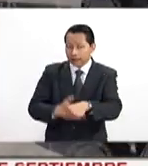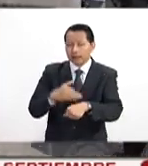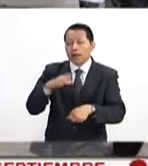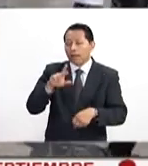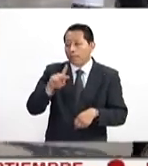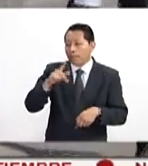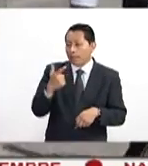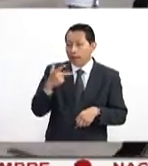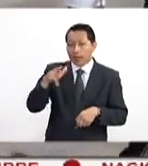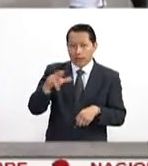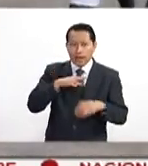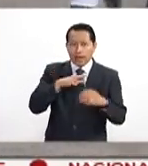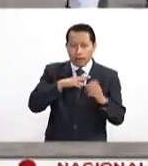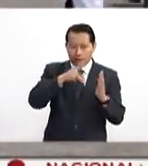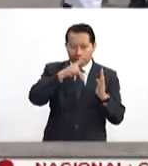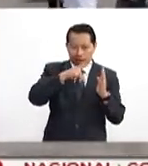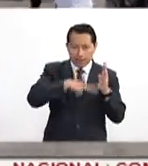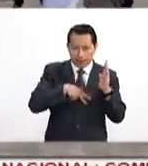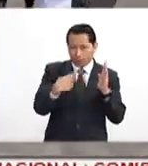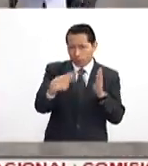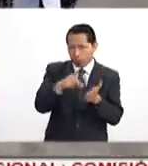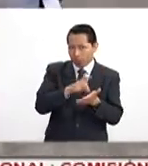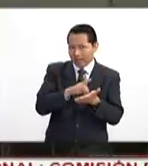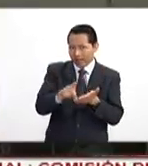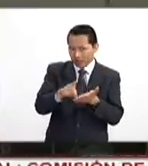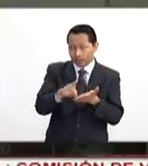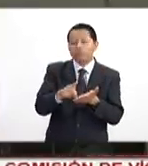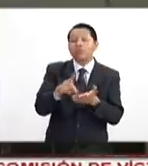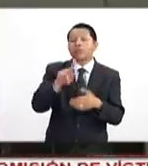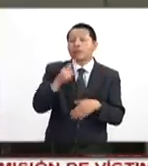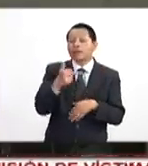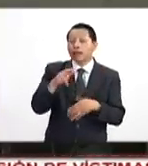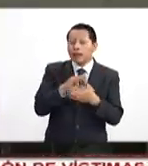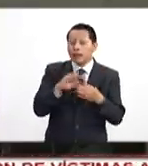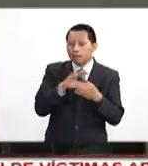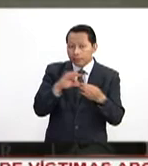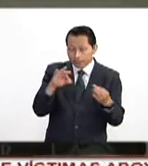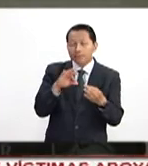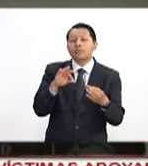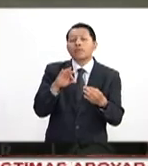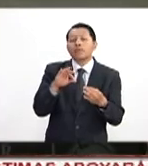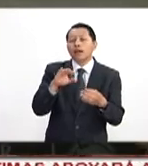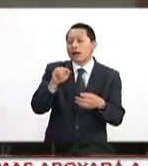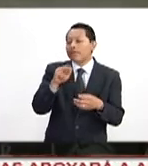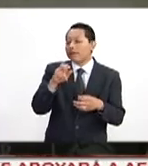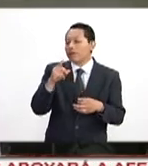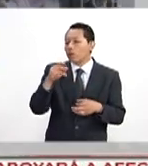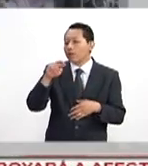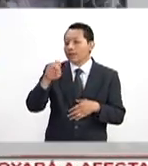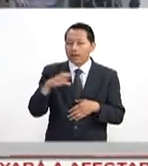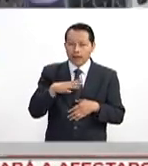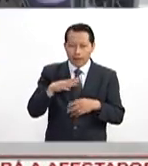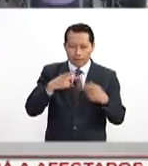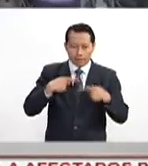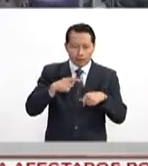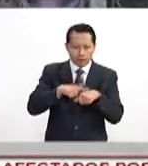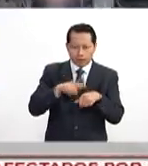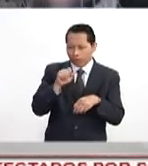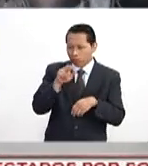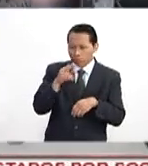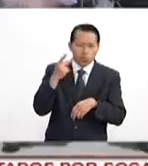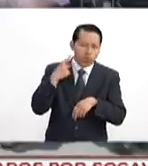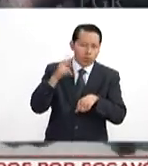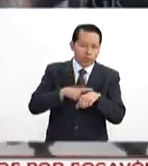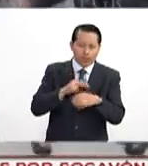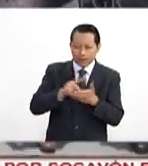de la República le leyó sus derechos. La PGR dio a conocer que Javier Duarte fue entrevistado por personal de la Subprocuraduría de